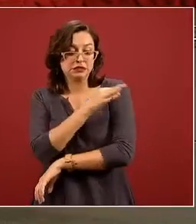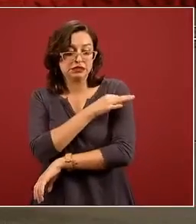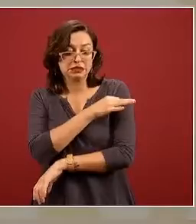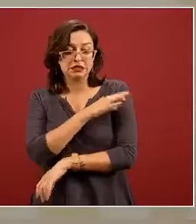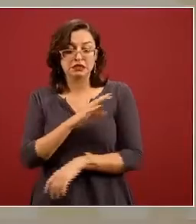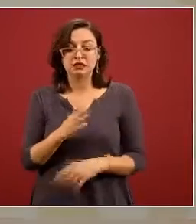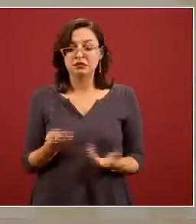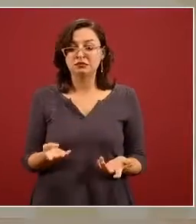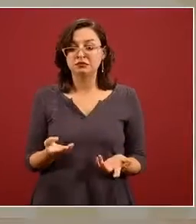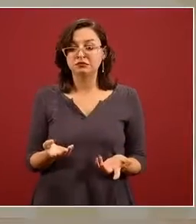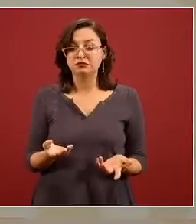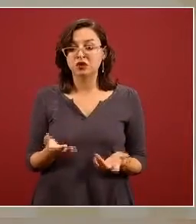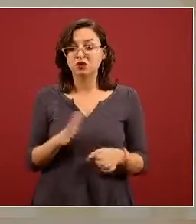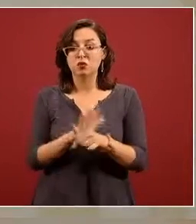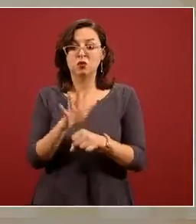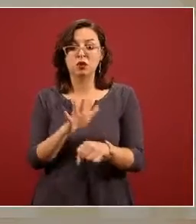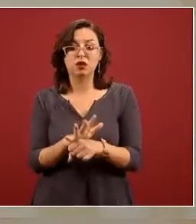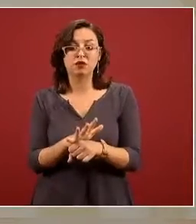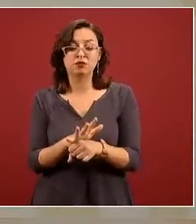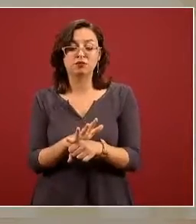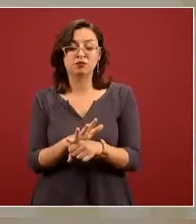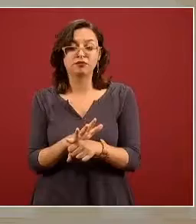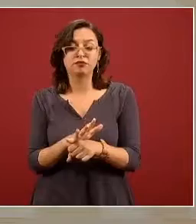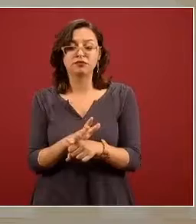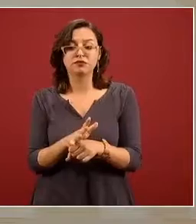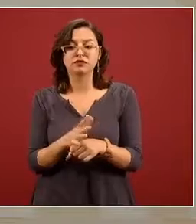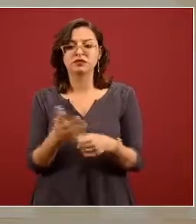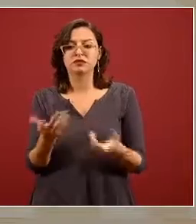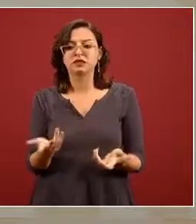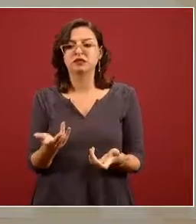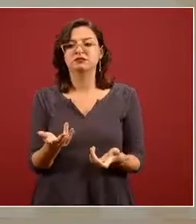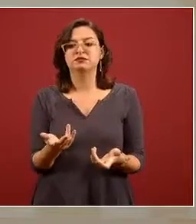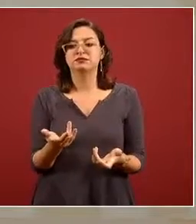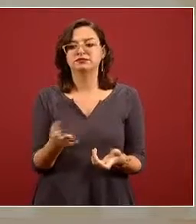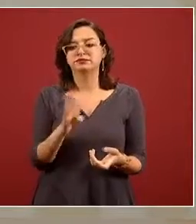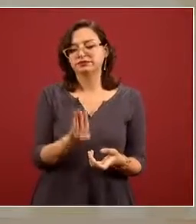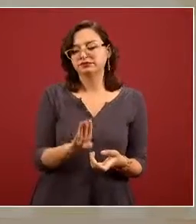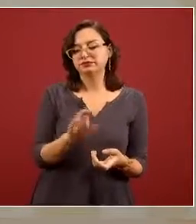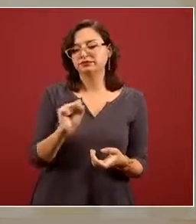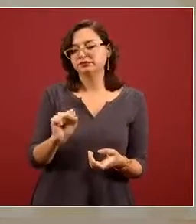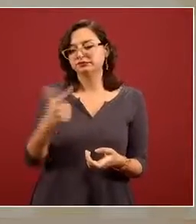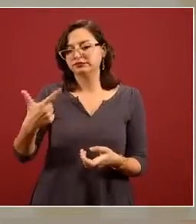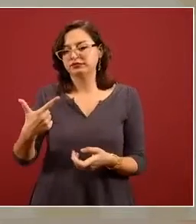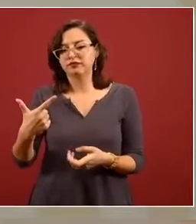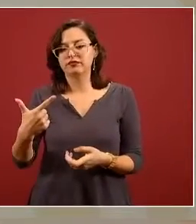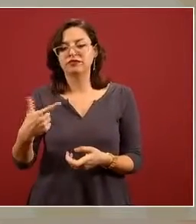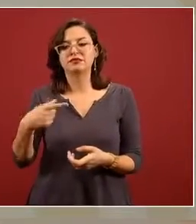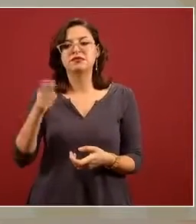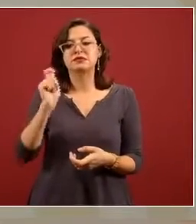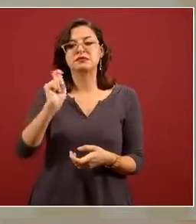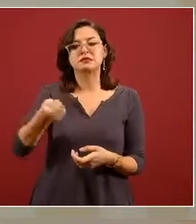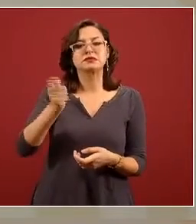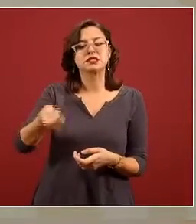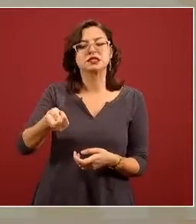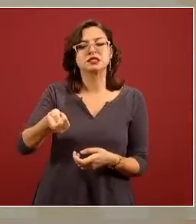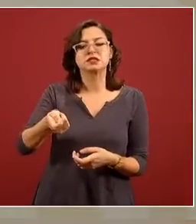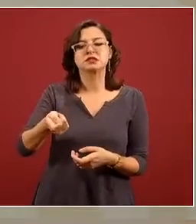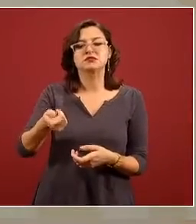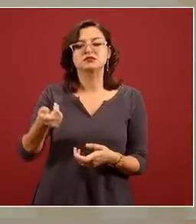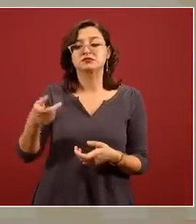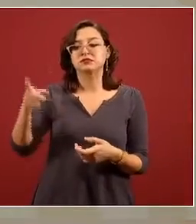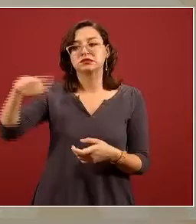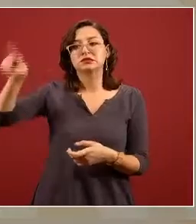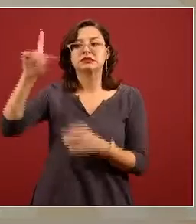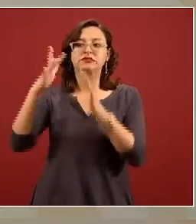la audiencia, BCG son las siglas de bacilo de Calmette-Guerin, que es los